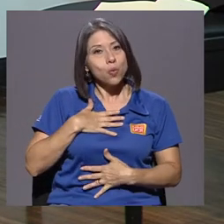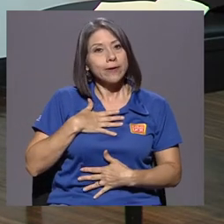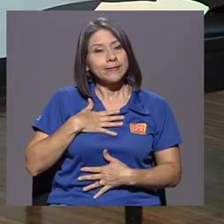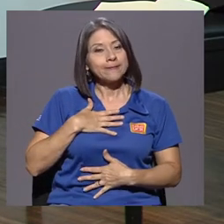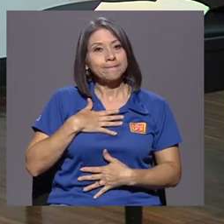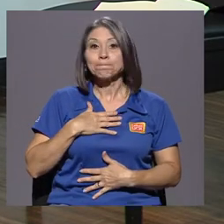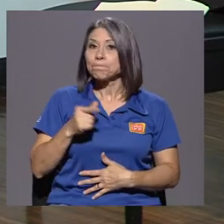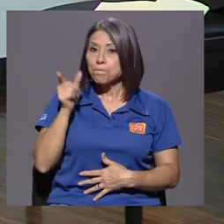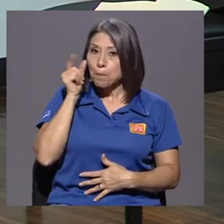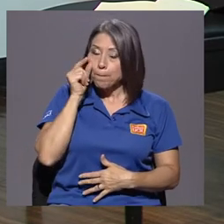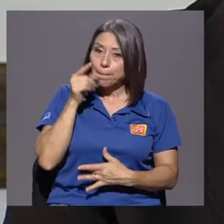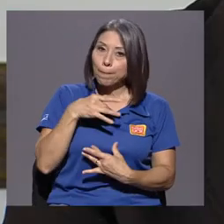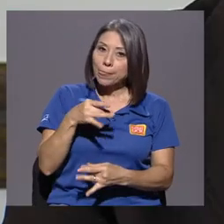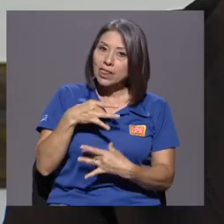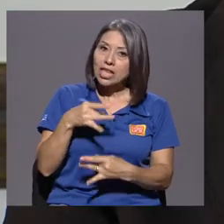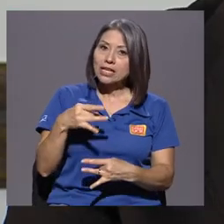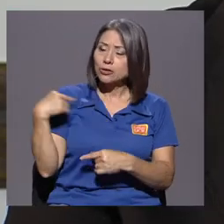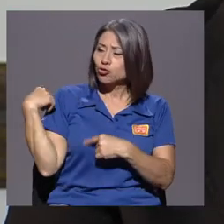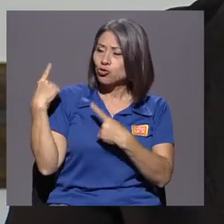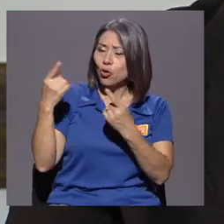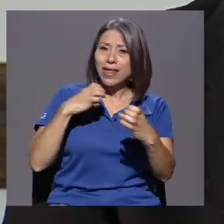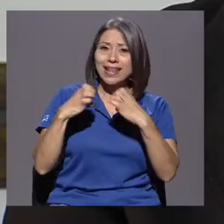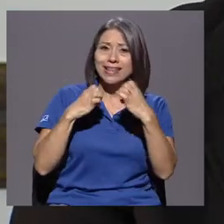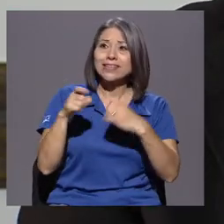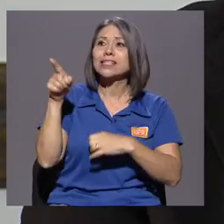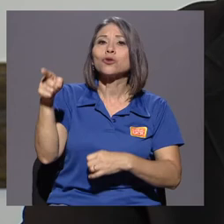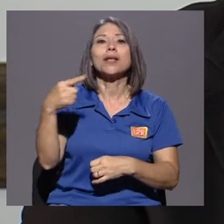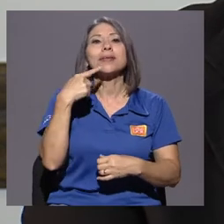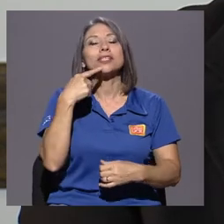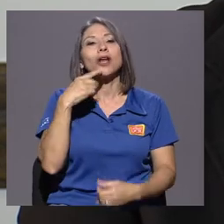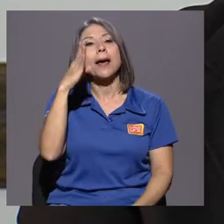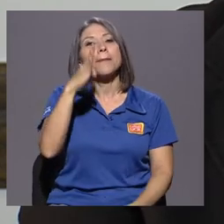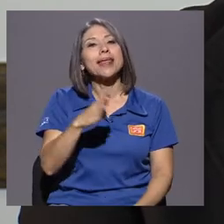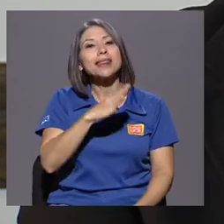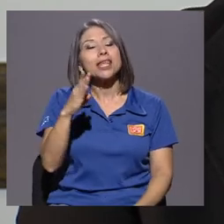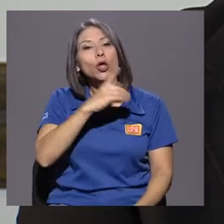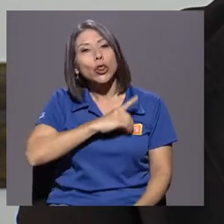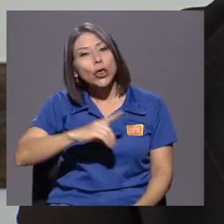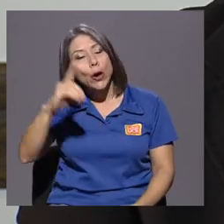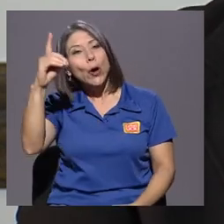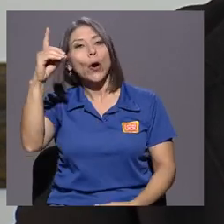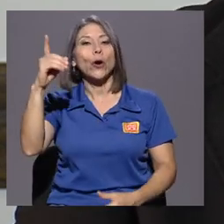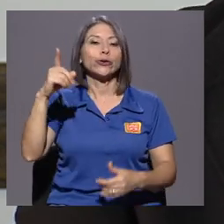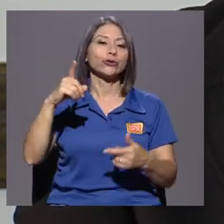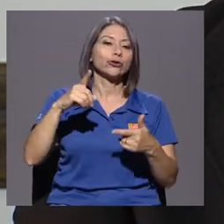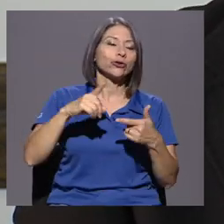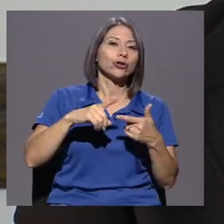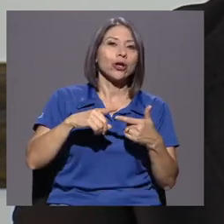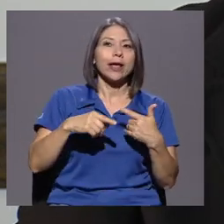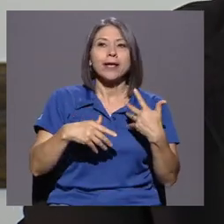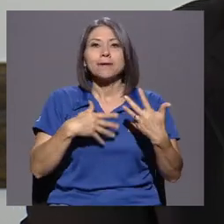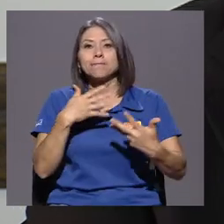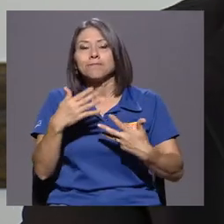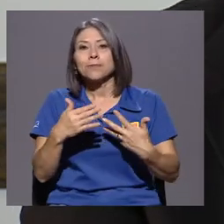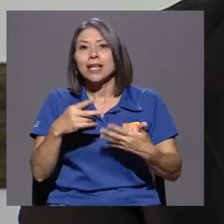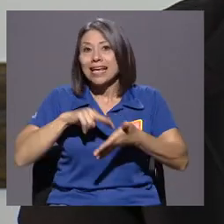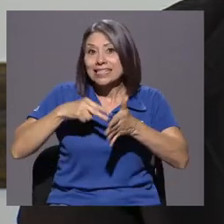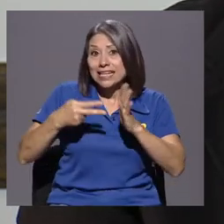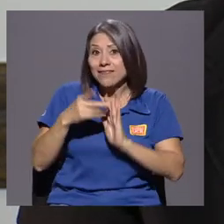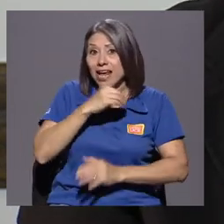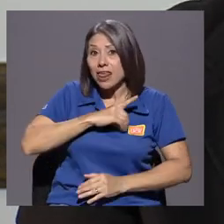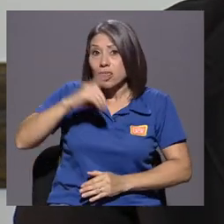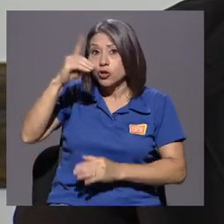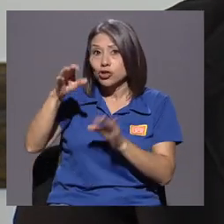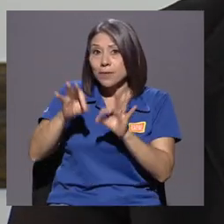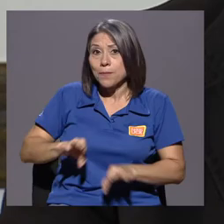durante toda la entrevista usted menciona bendito dios y como significa dios algo